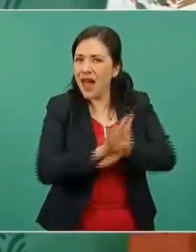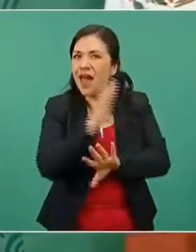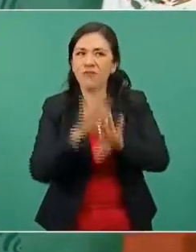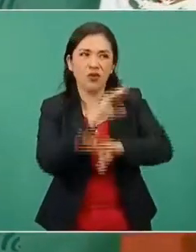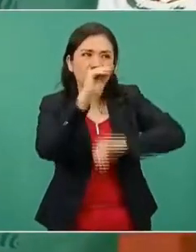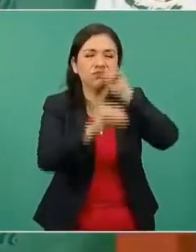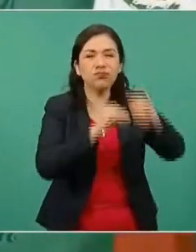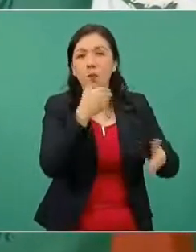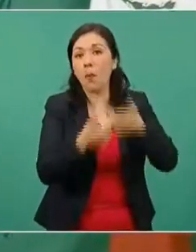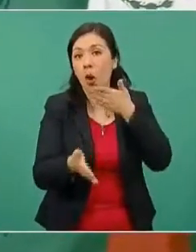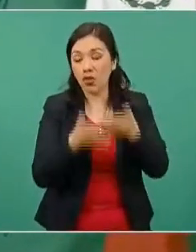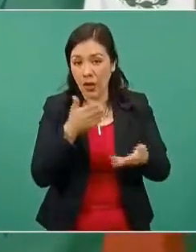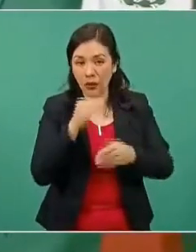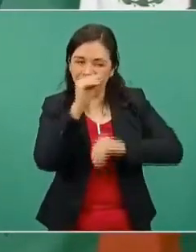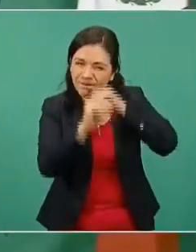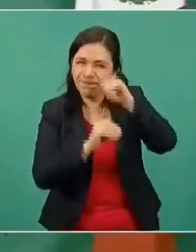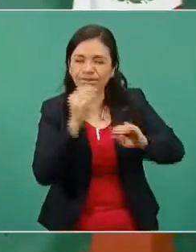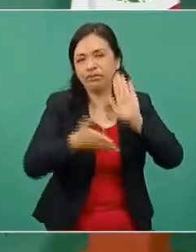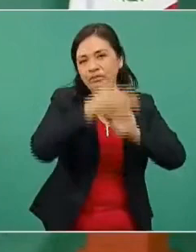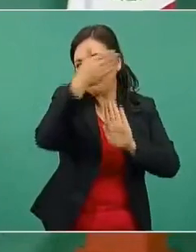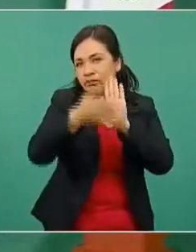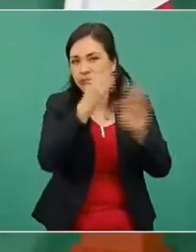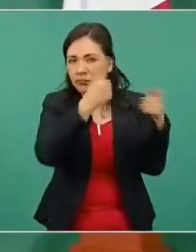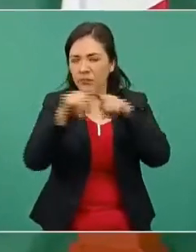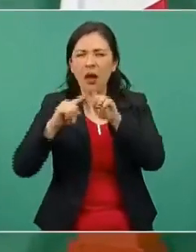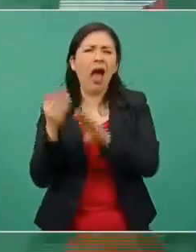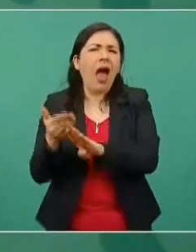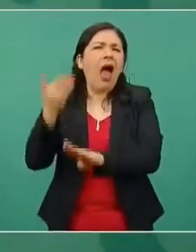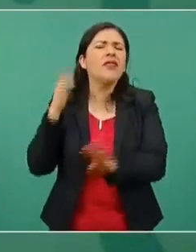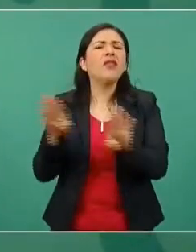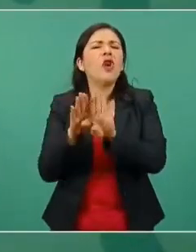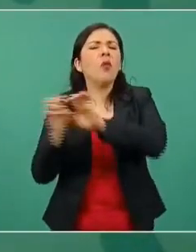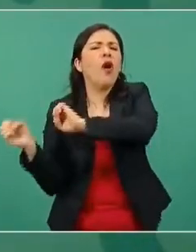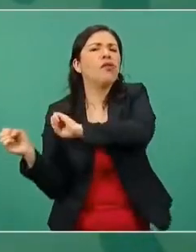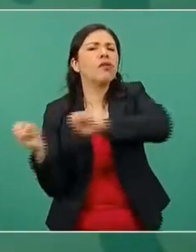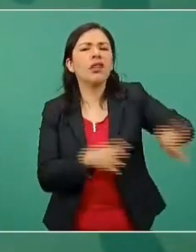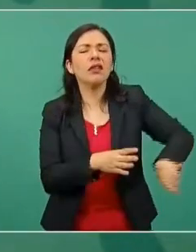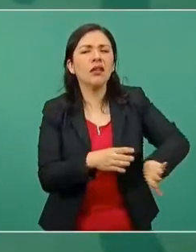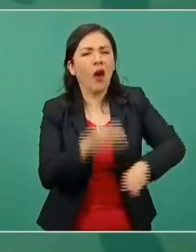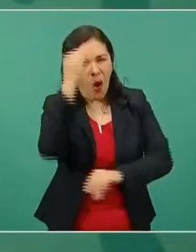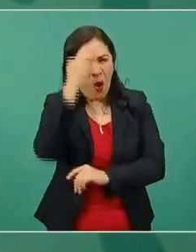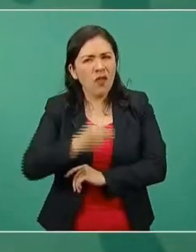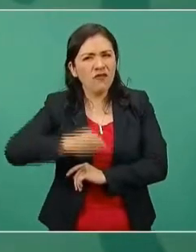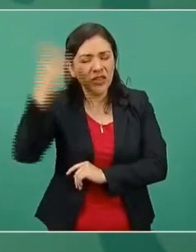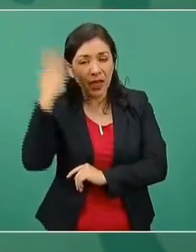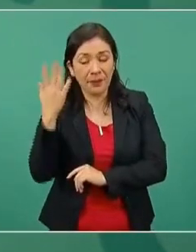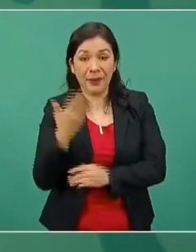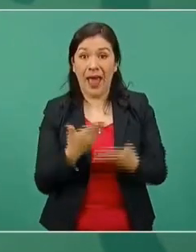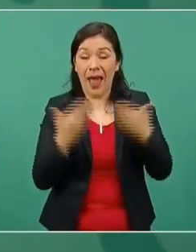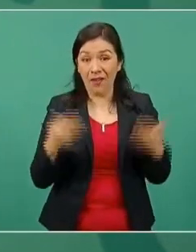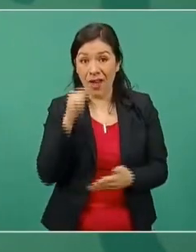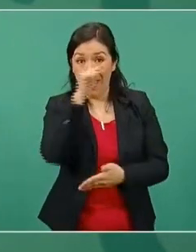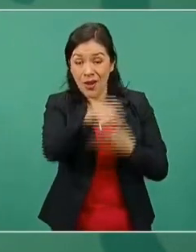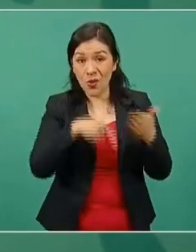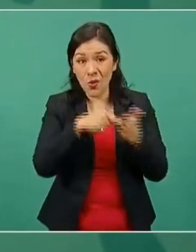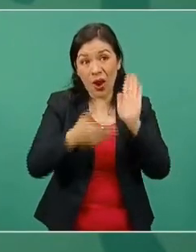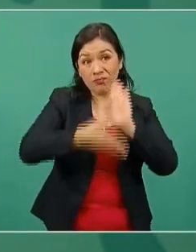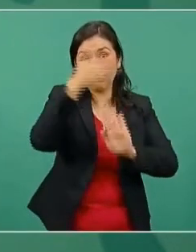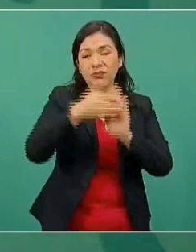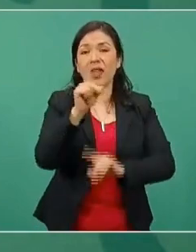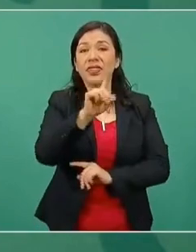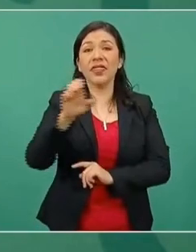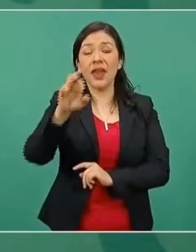modernizándolas, porque las habían dejado en el abandono. Esta refinería de Deer